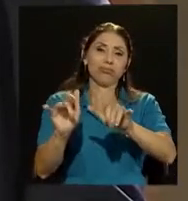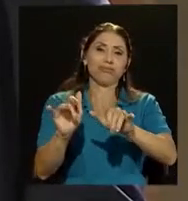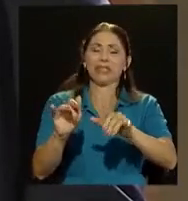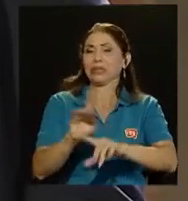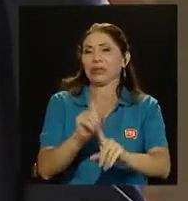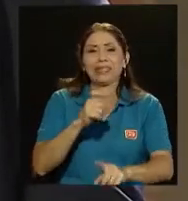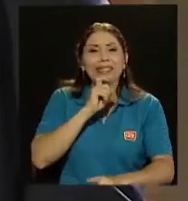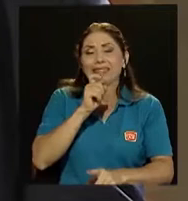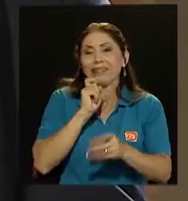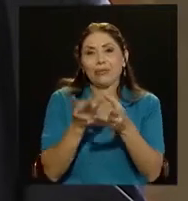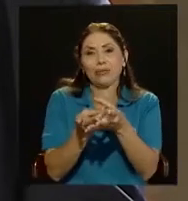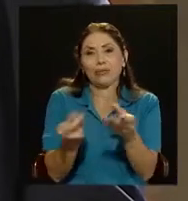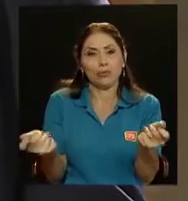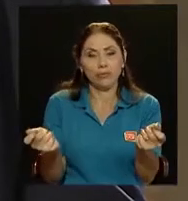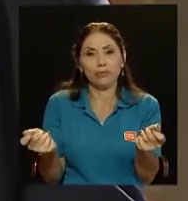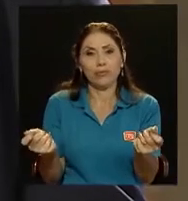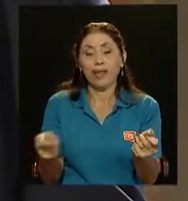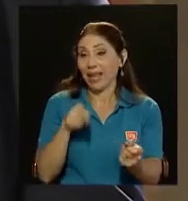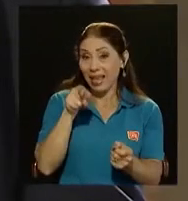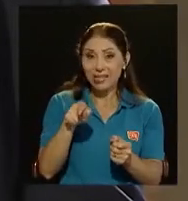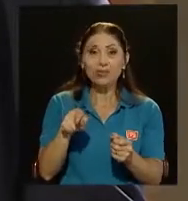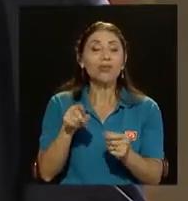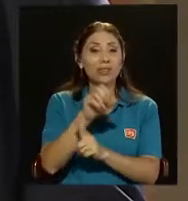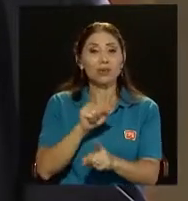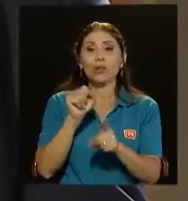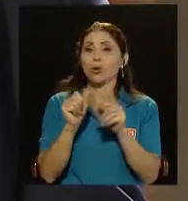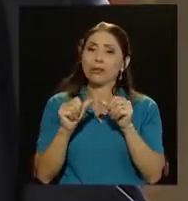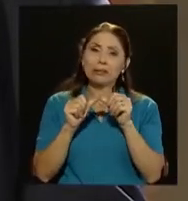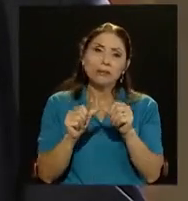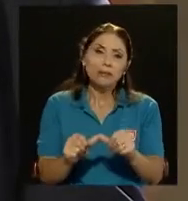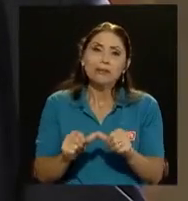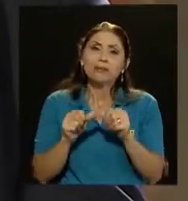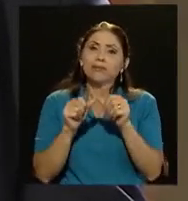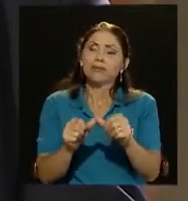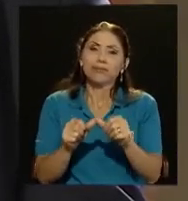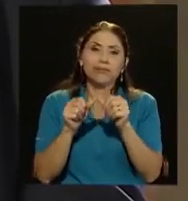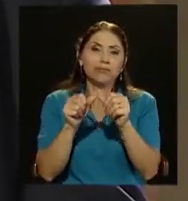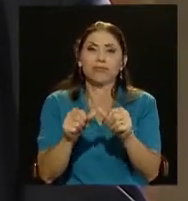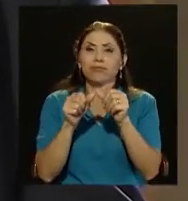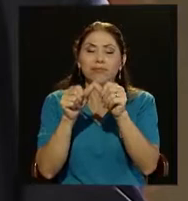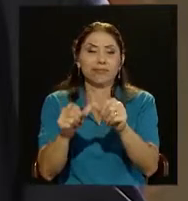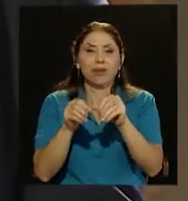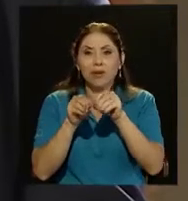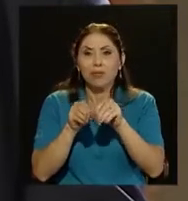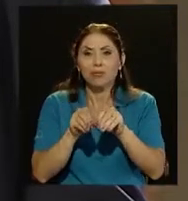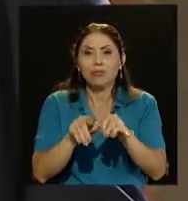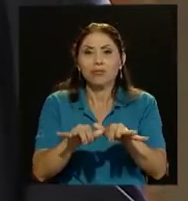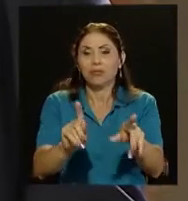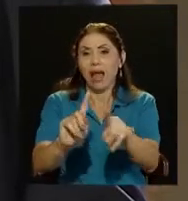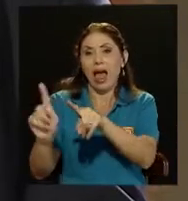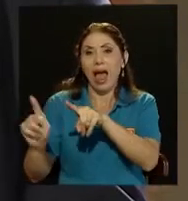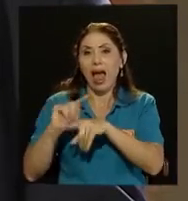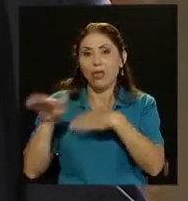bien un fenómeno que nos va a perseguir a todos los países que estamos en este globo